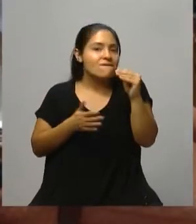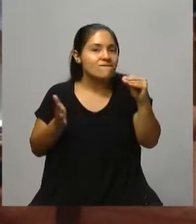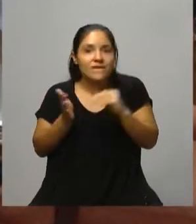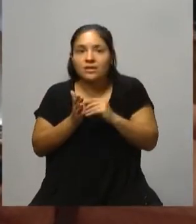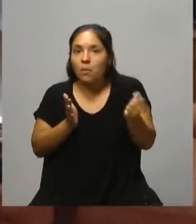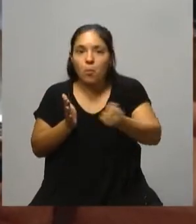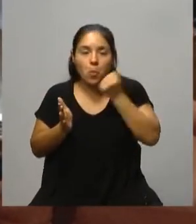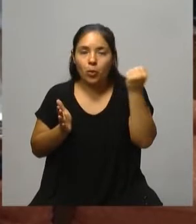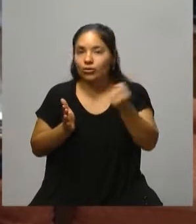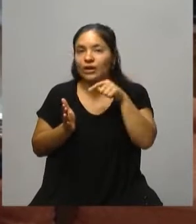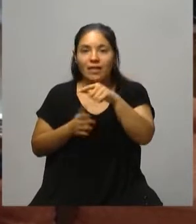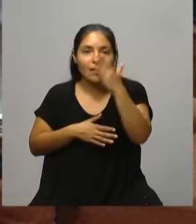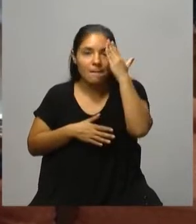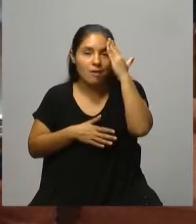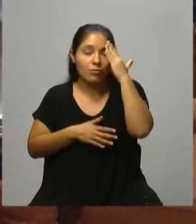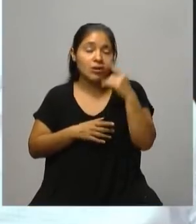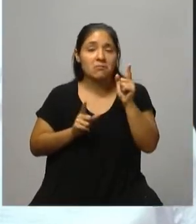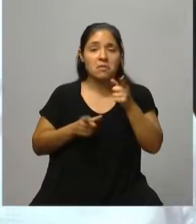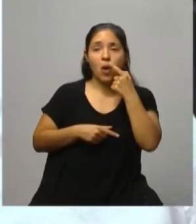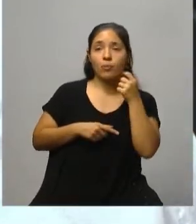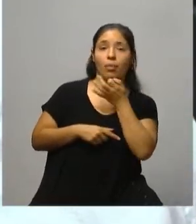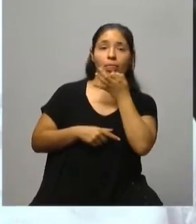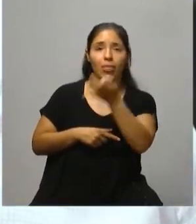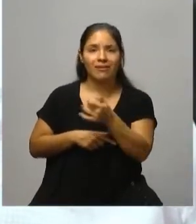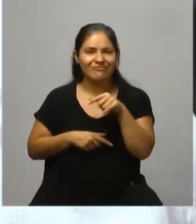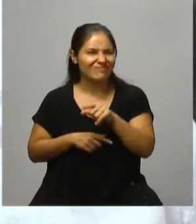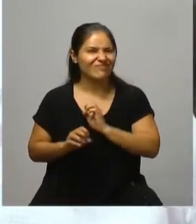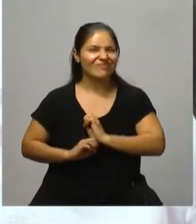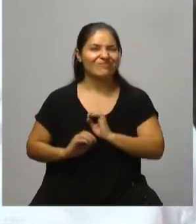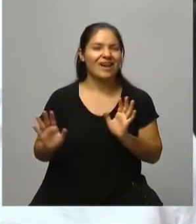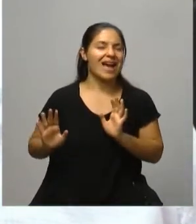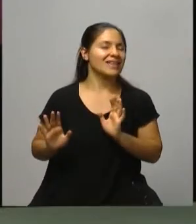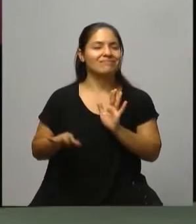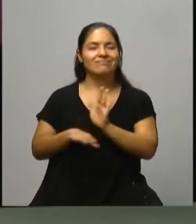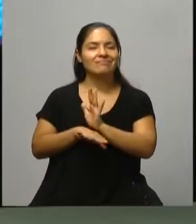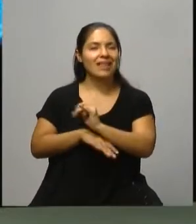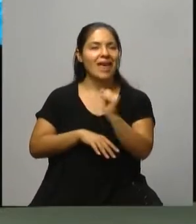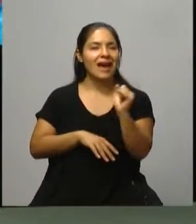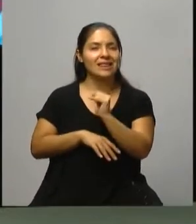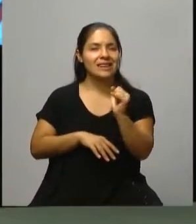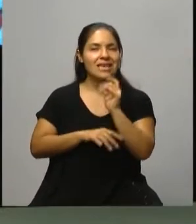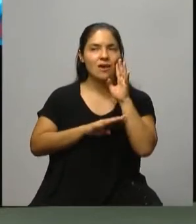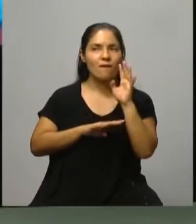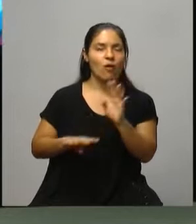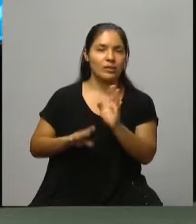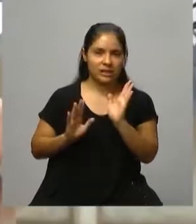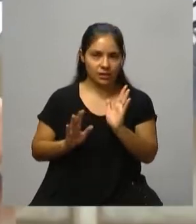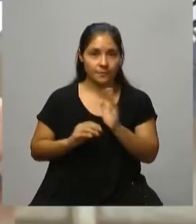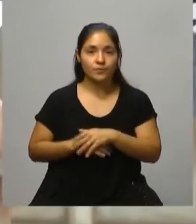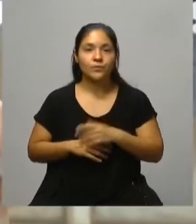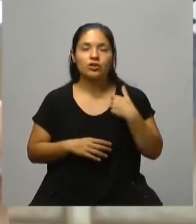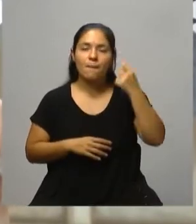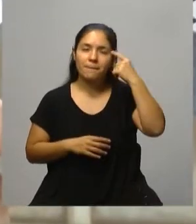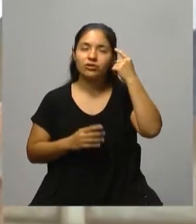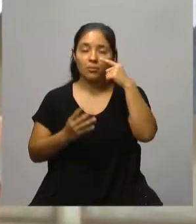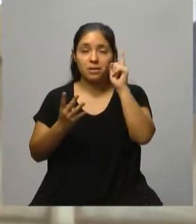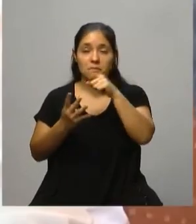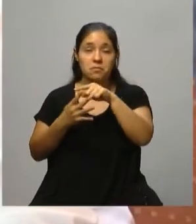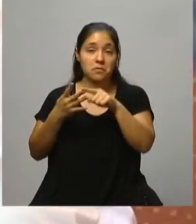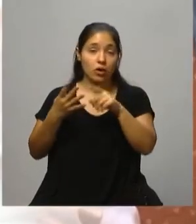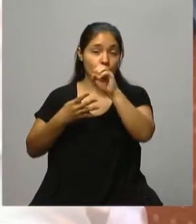él apoye, o sea, es muy probable que sean o que vayan a una interna. ¿Sí? Ahí